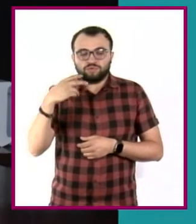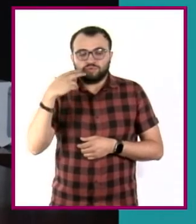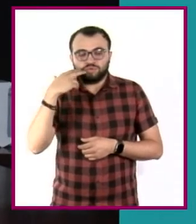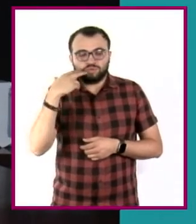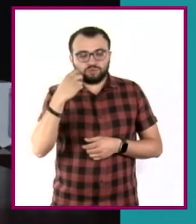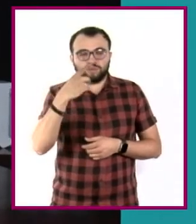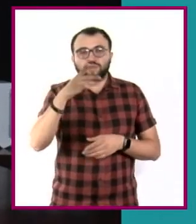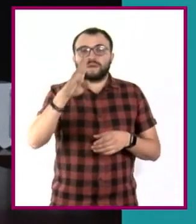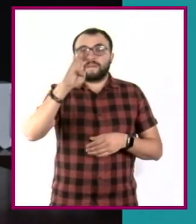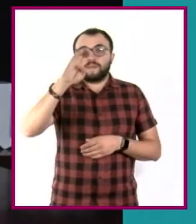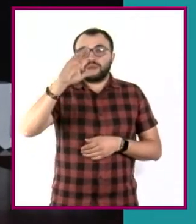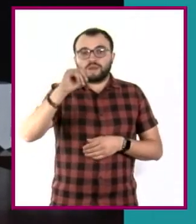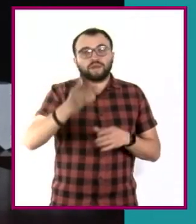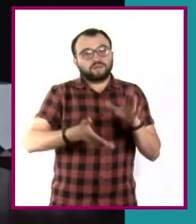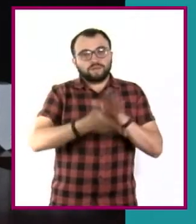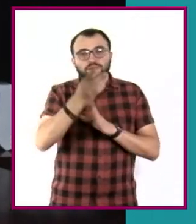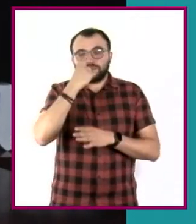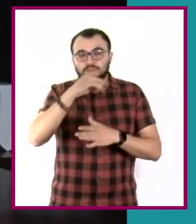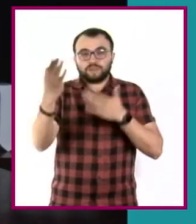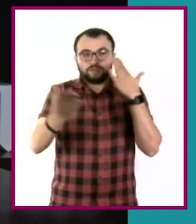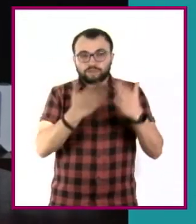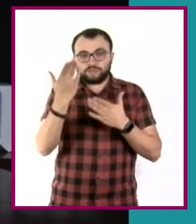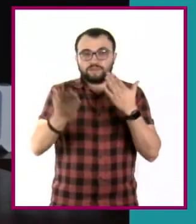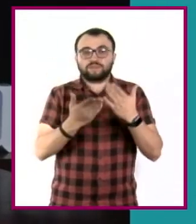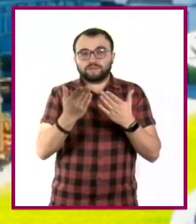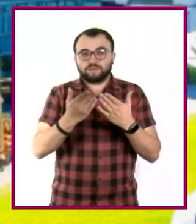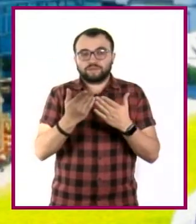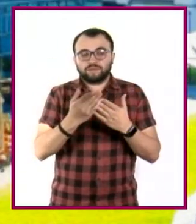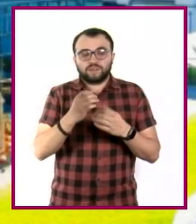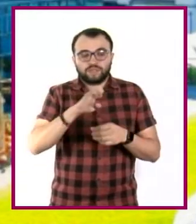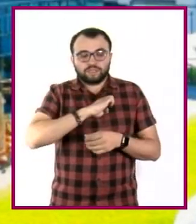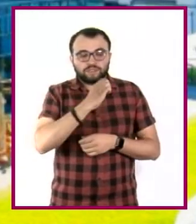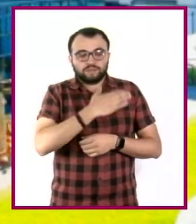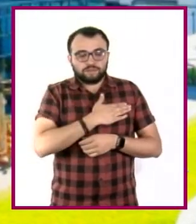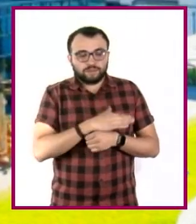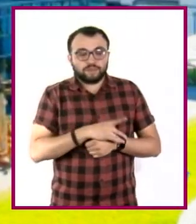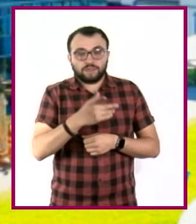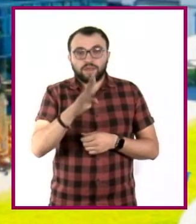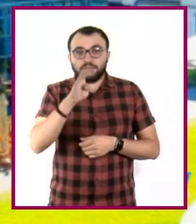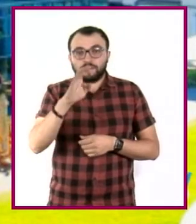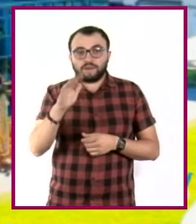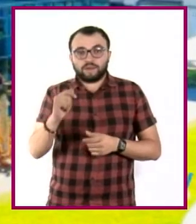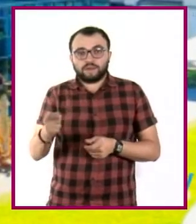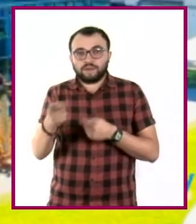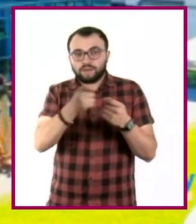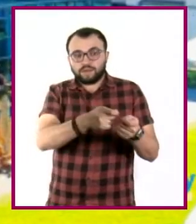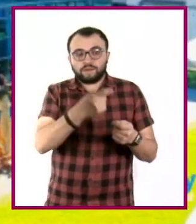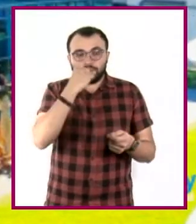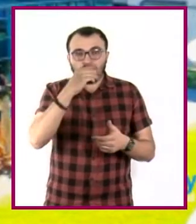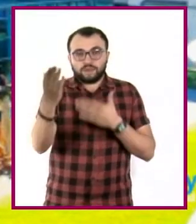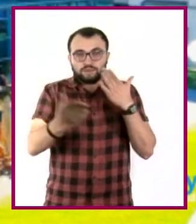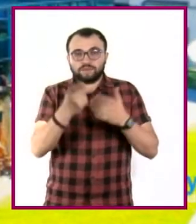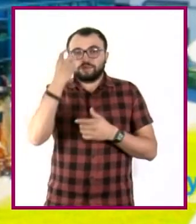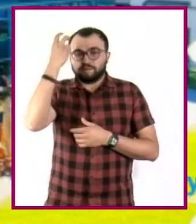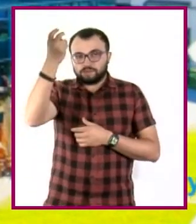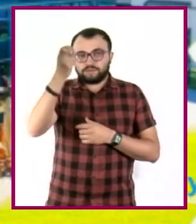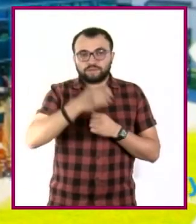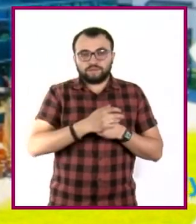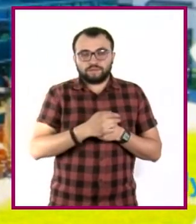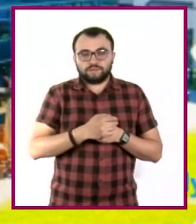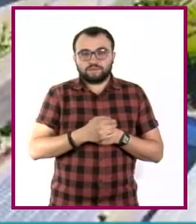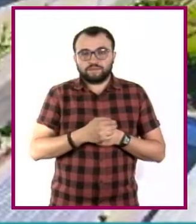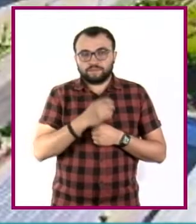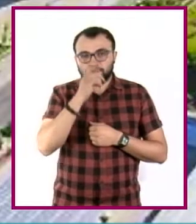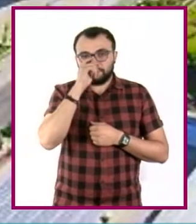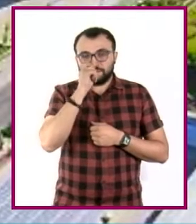estudiar en España y Austria en este año, 2021. La estudiante fue becada por el gobierno austriaco para estudiar en el Management Center